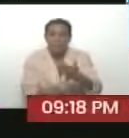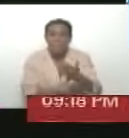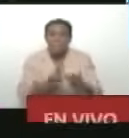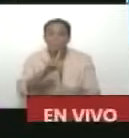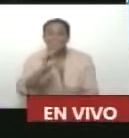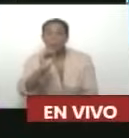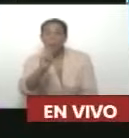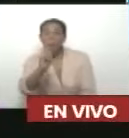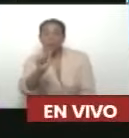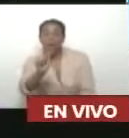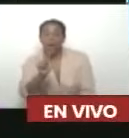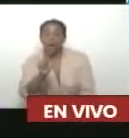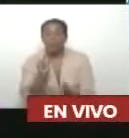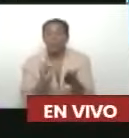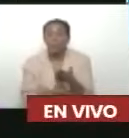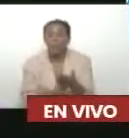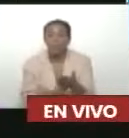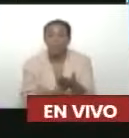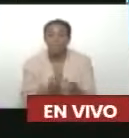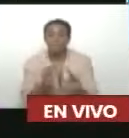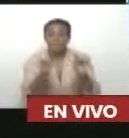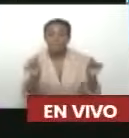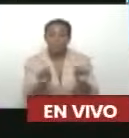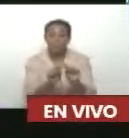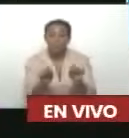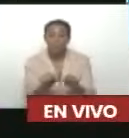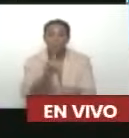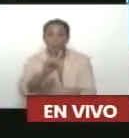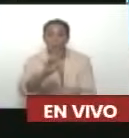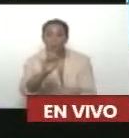votar, toca votar. ¿Correcto?